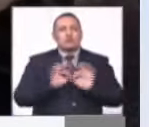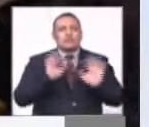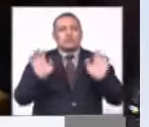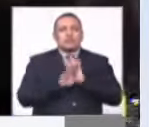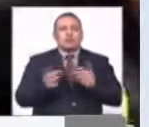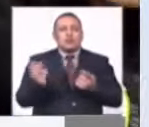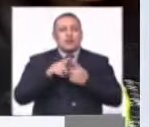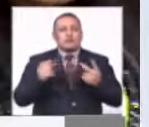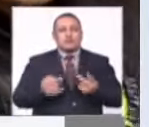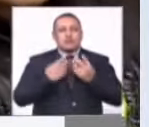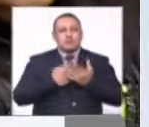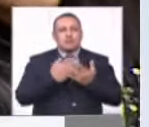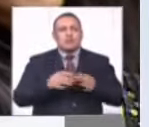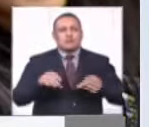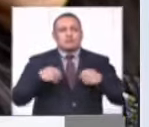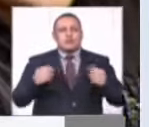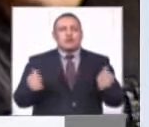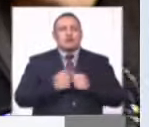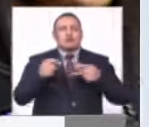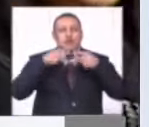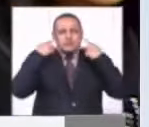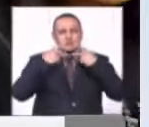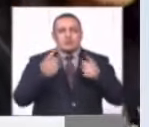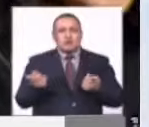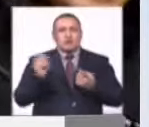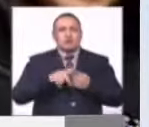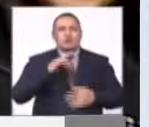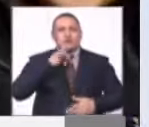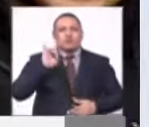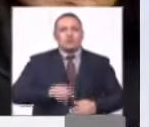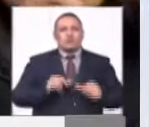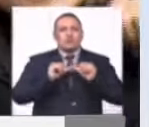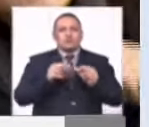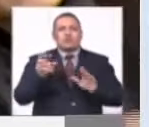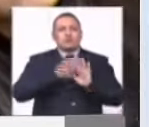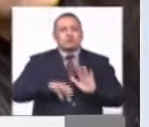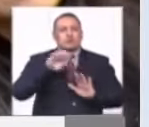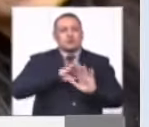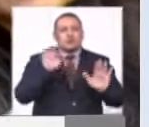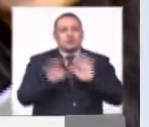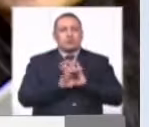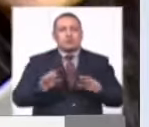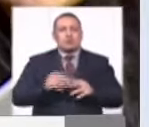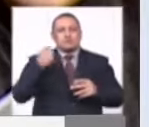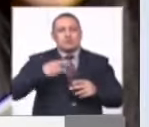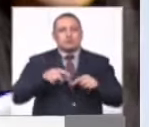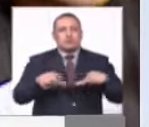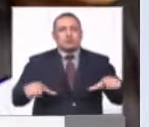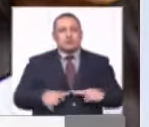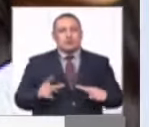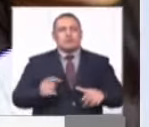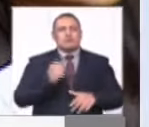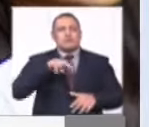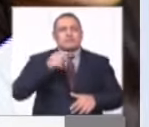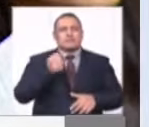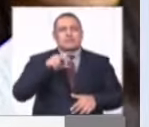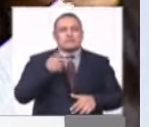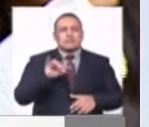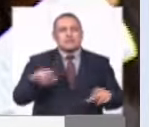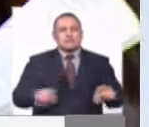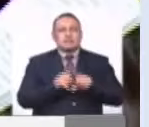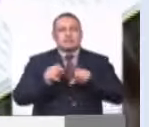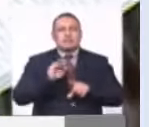ellas todavía están consideradas en la Amazonía. Urge continuar con el proyecto del segundo tramo del puente Nanay, que es la